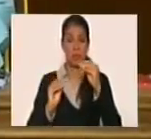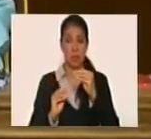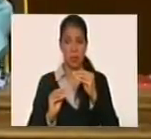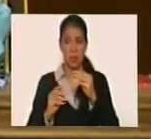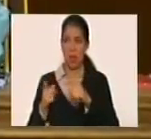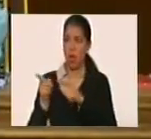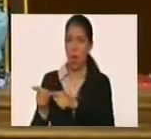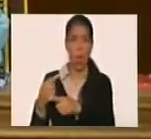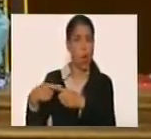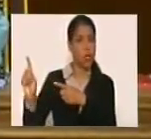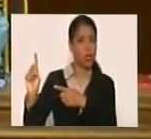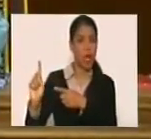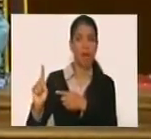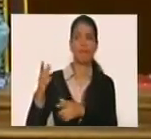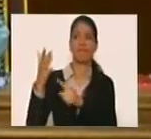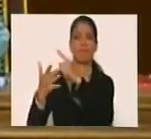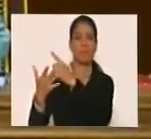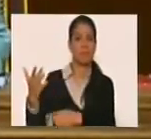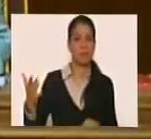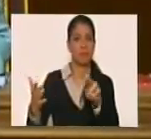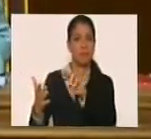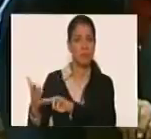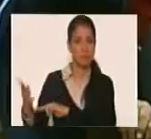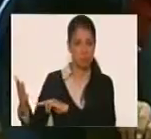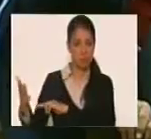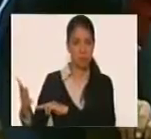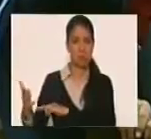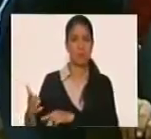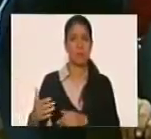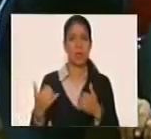queda derogado. Lo someto a consideración.